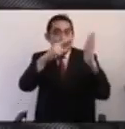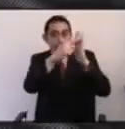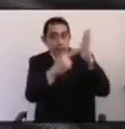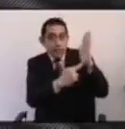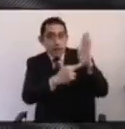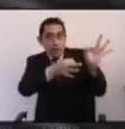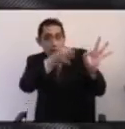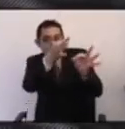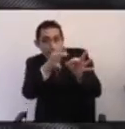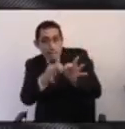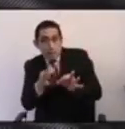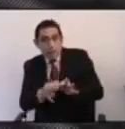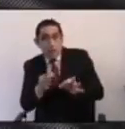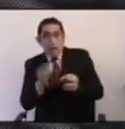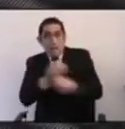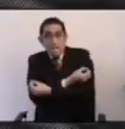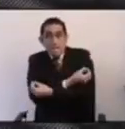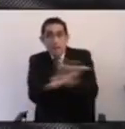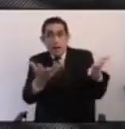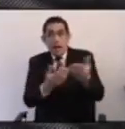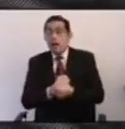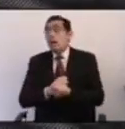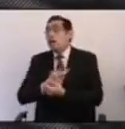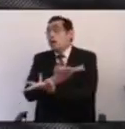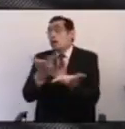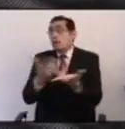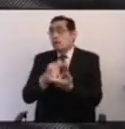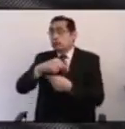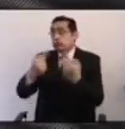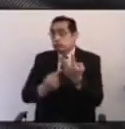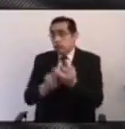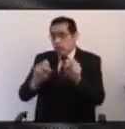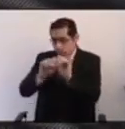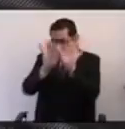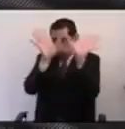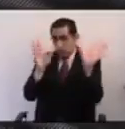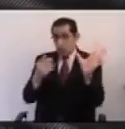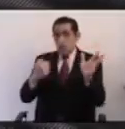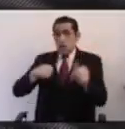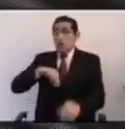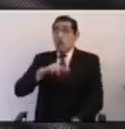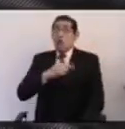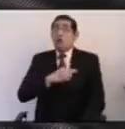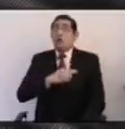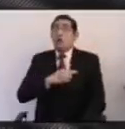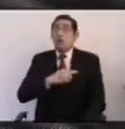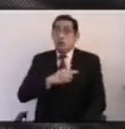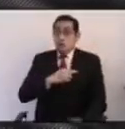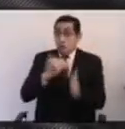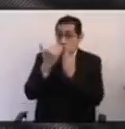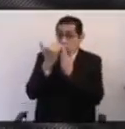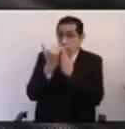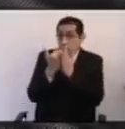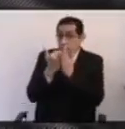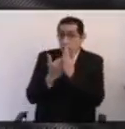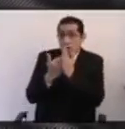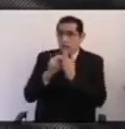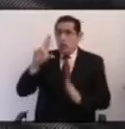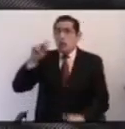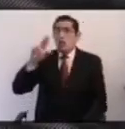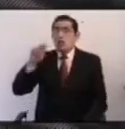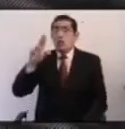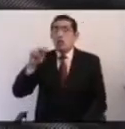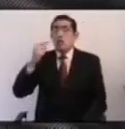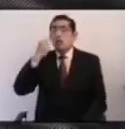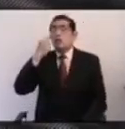su distribución de recursos y siempre es transparente. No es que nosotros reportemos los recursos al final, sino que estos entran a este